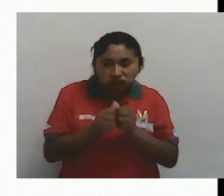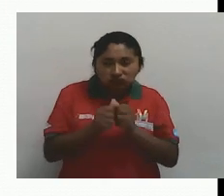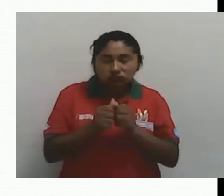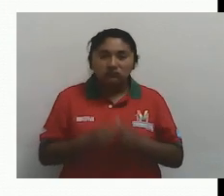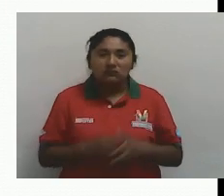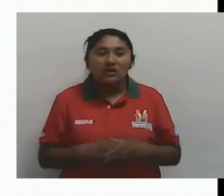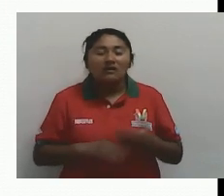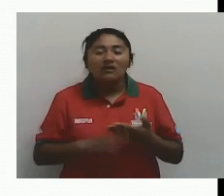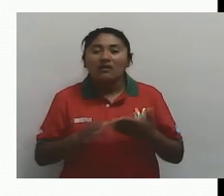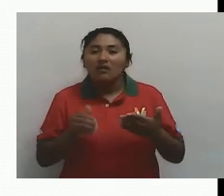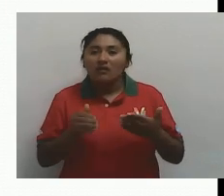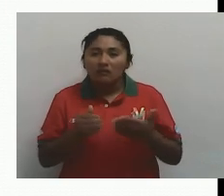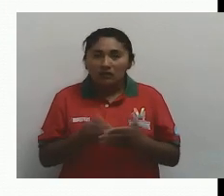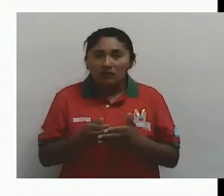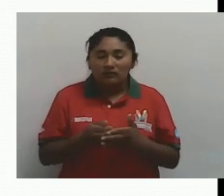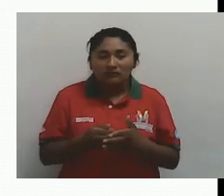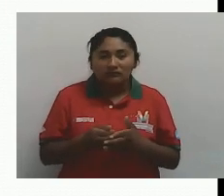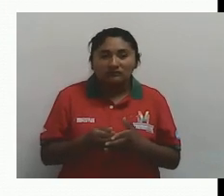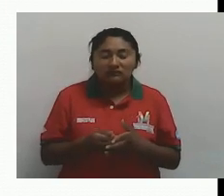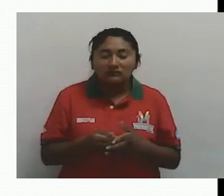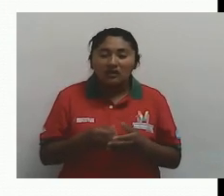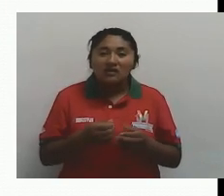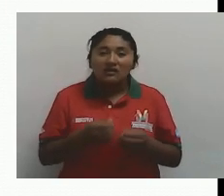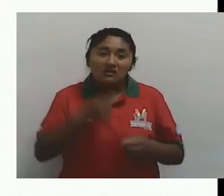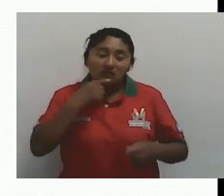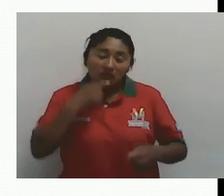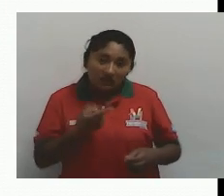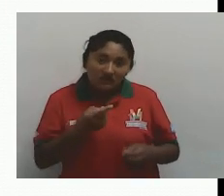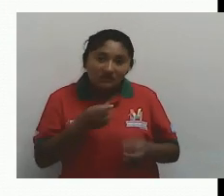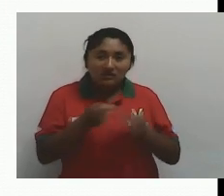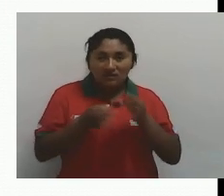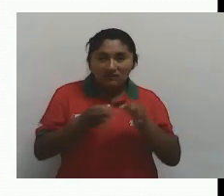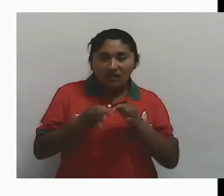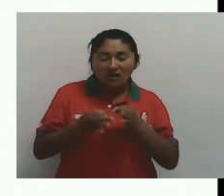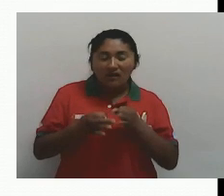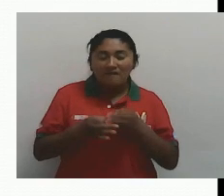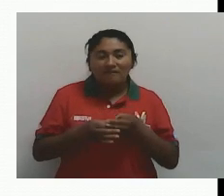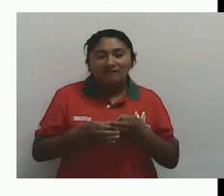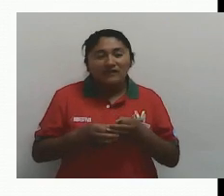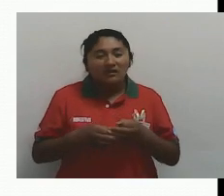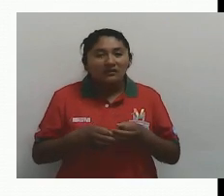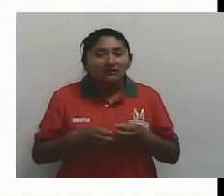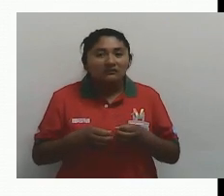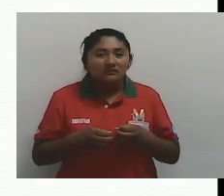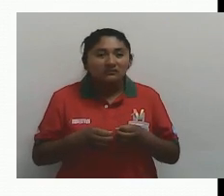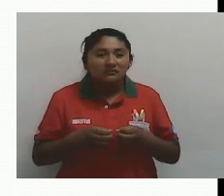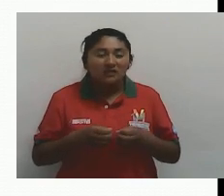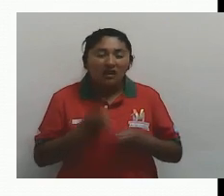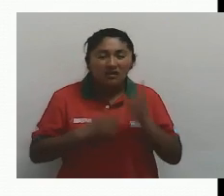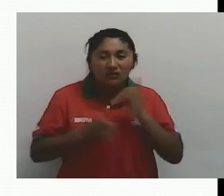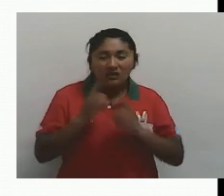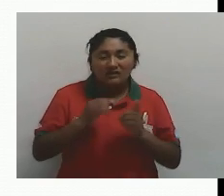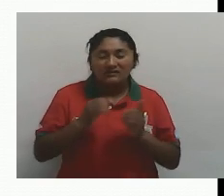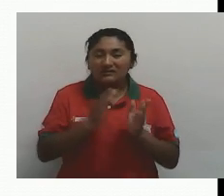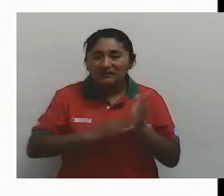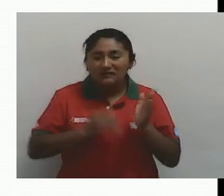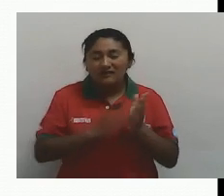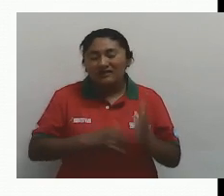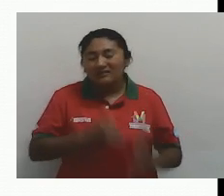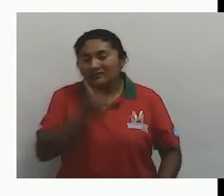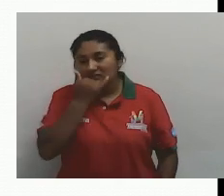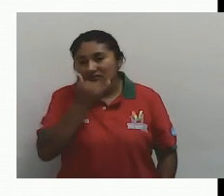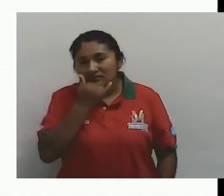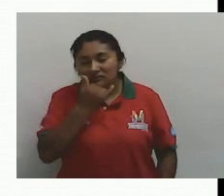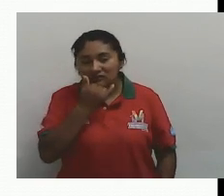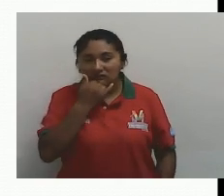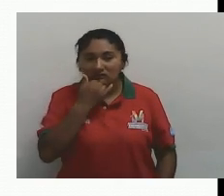a mencionar las faltas más frecuentes que tenemos en esto, donde el reglamento indica que alguna parte del cuerpo